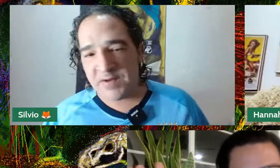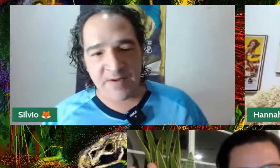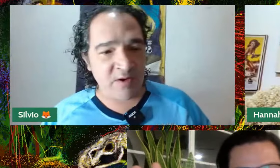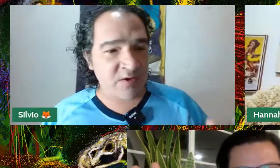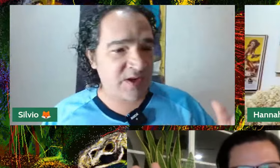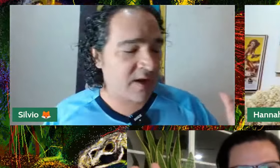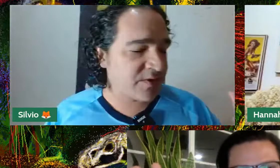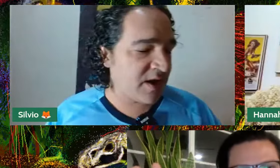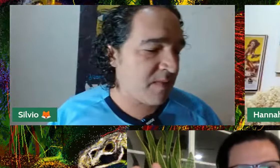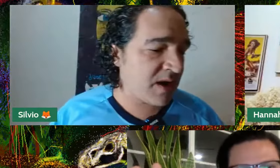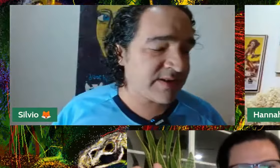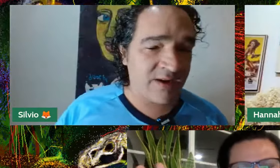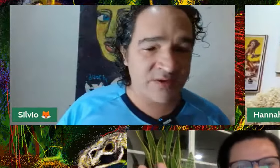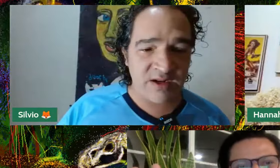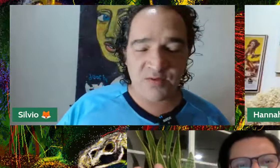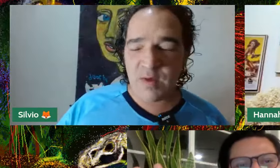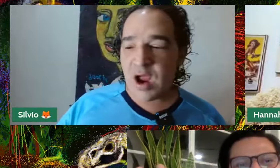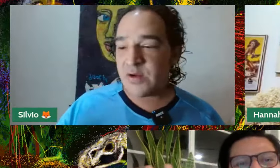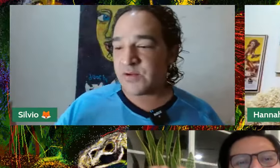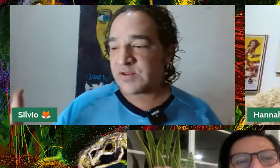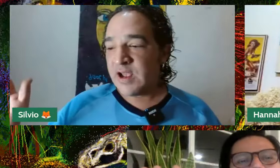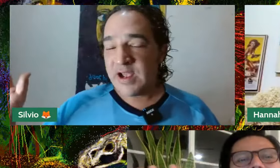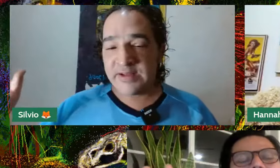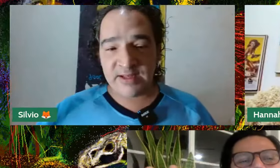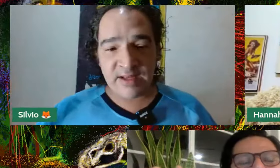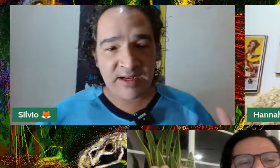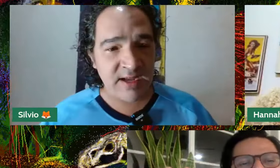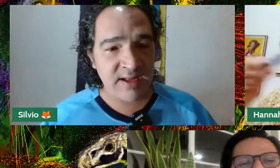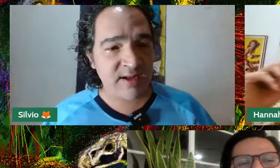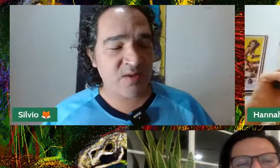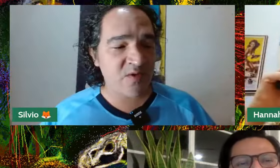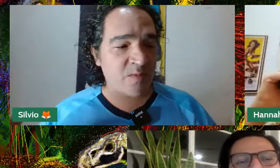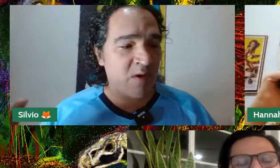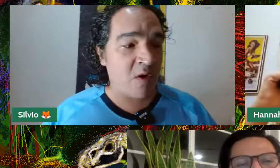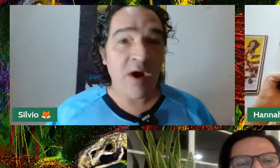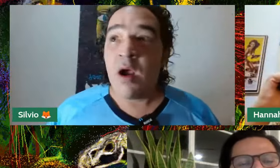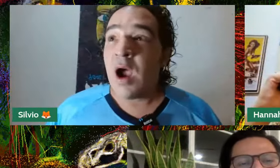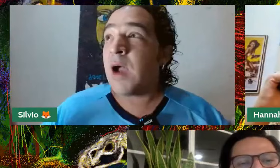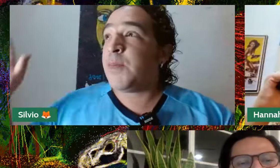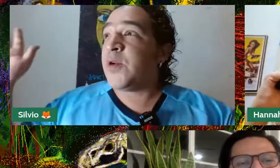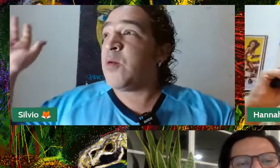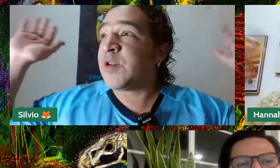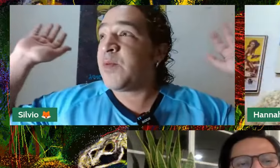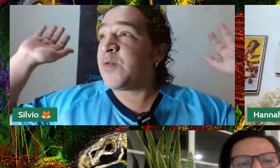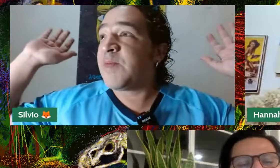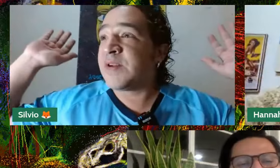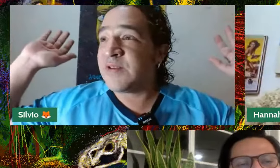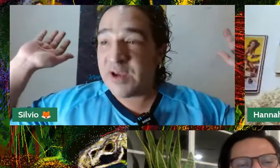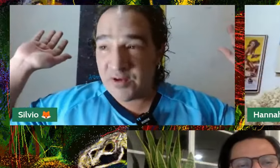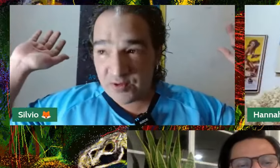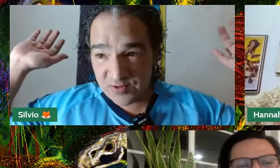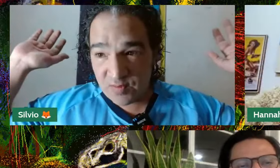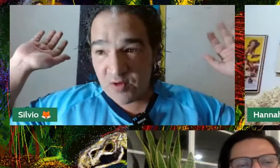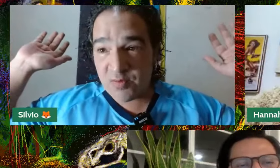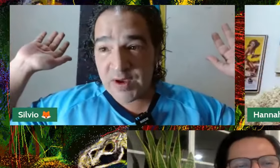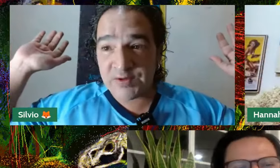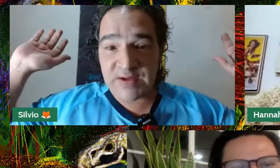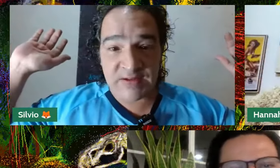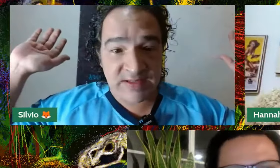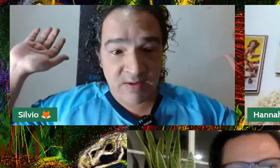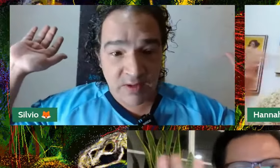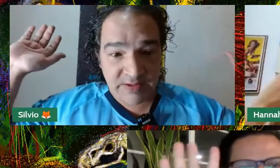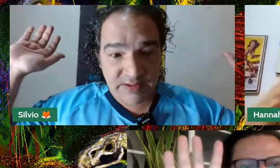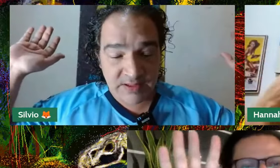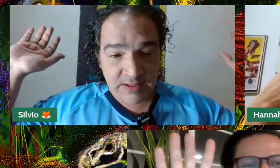prefiero a los animales que a los seres humanos, etcétera, etcétera, somos lo peor. ah, pero vote por mi partido, que nosotros sí somos los buenos